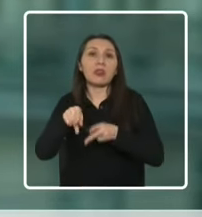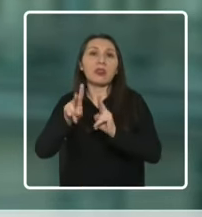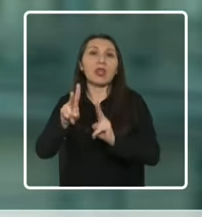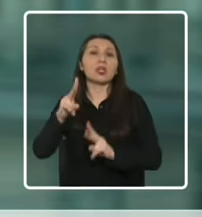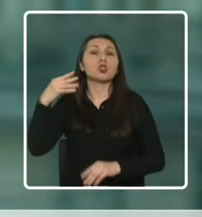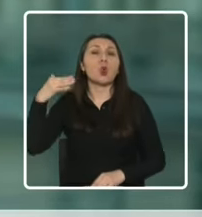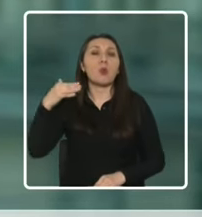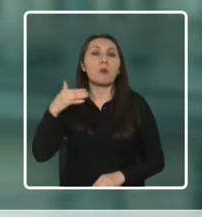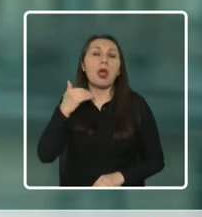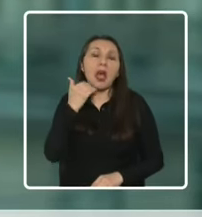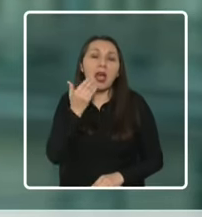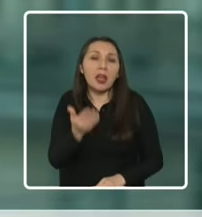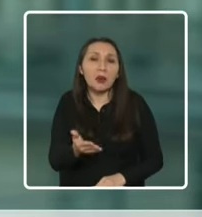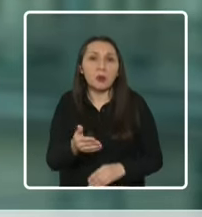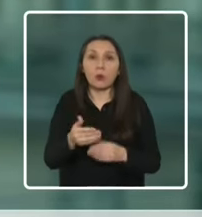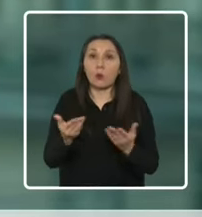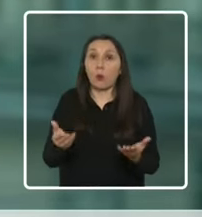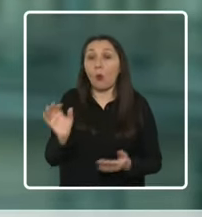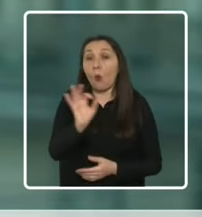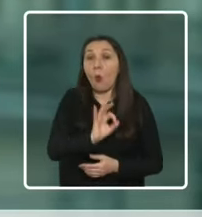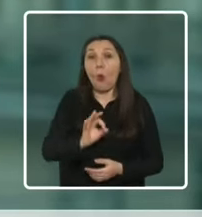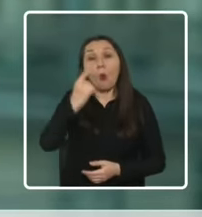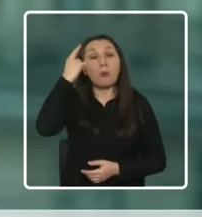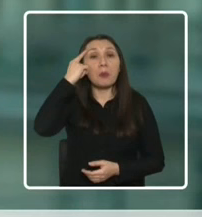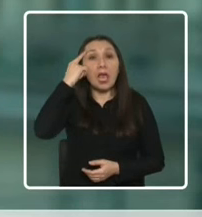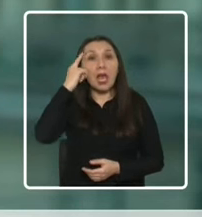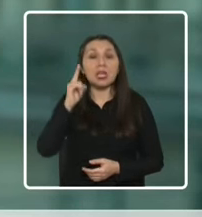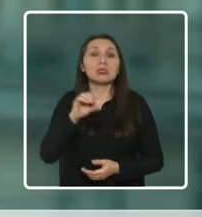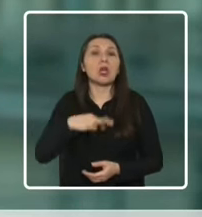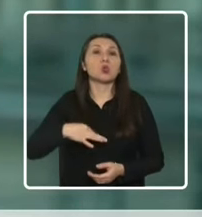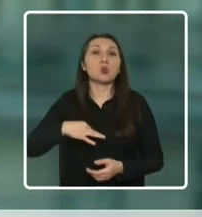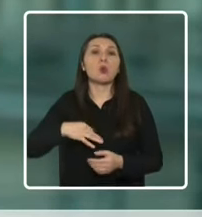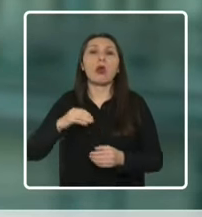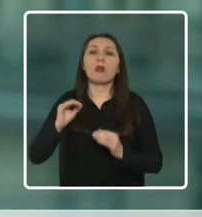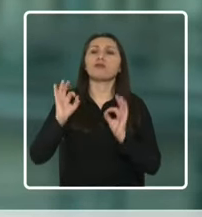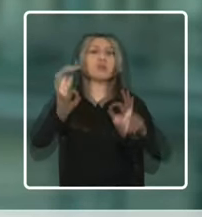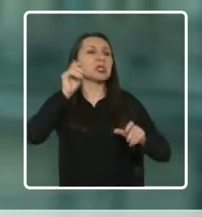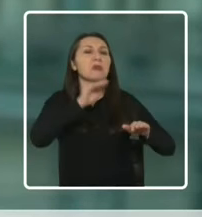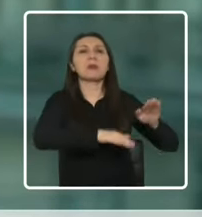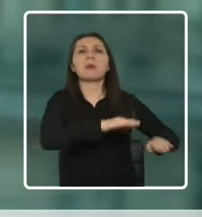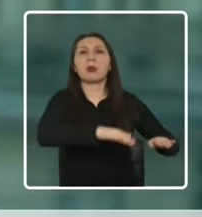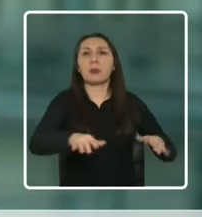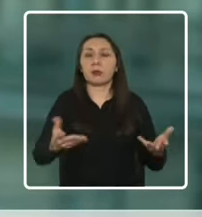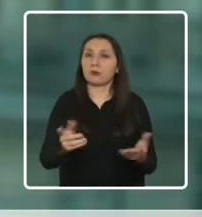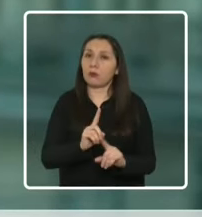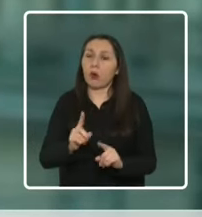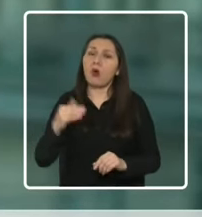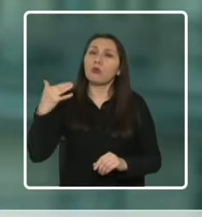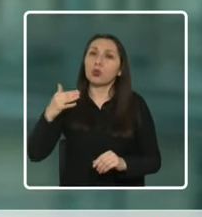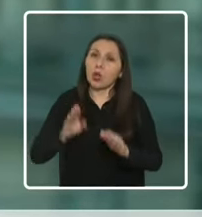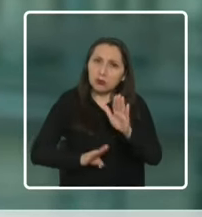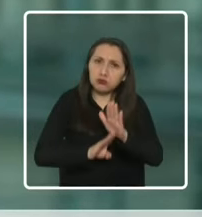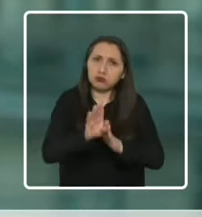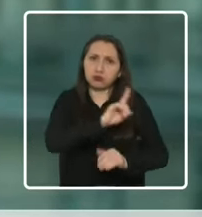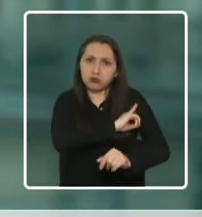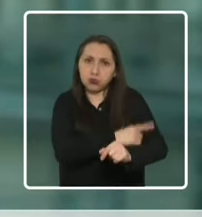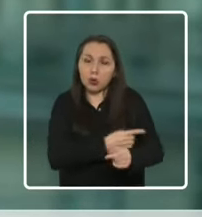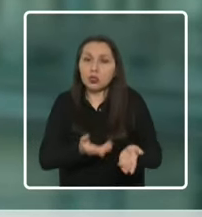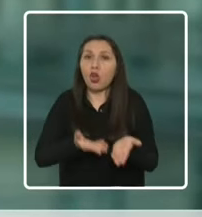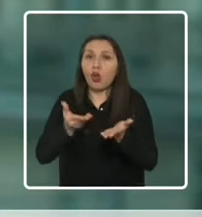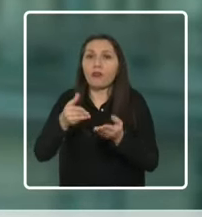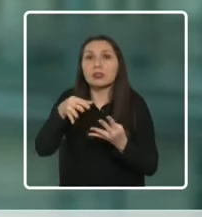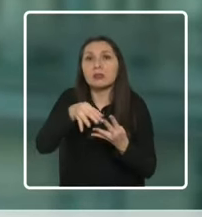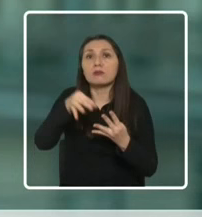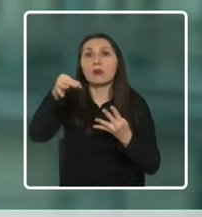derechos humanos o que creen que hay ciudadanos de primera o segunda categoría. Lo importante es que las fuerzas progresistas sean capaces de ofrecer